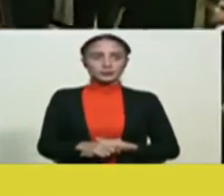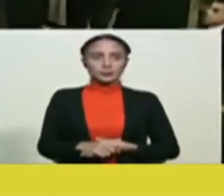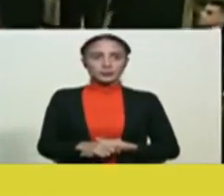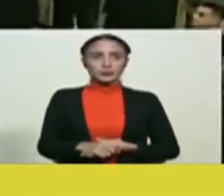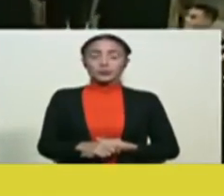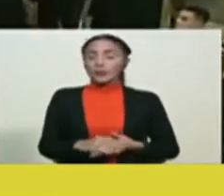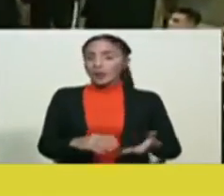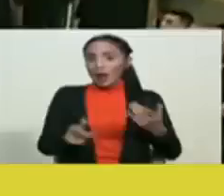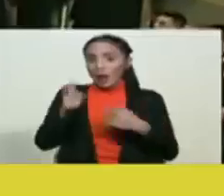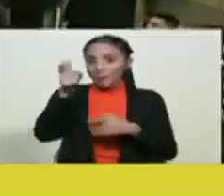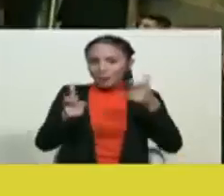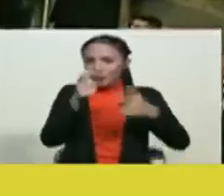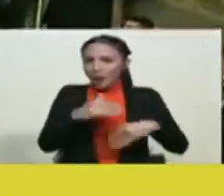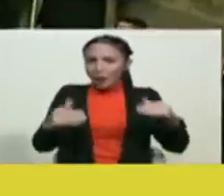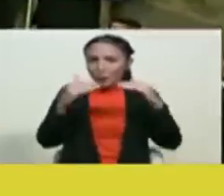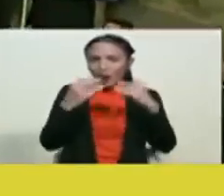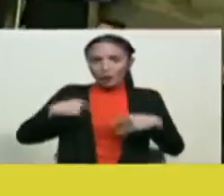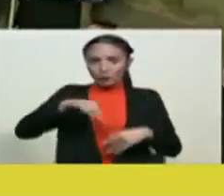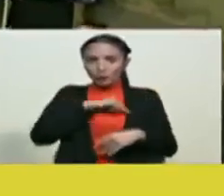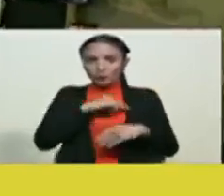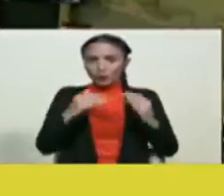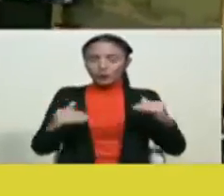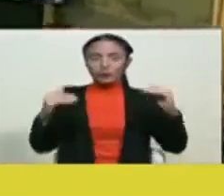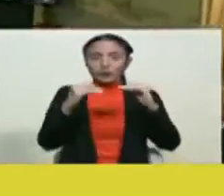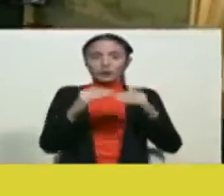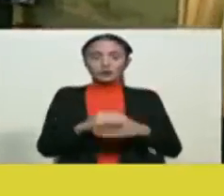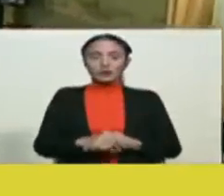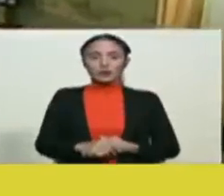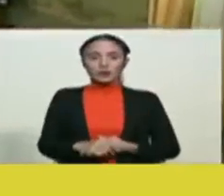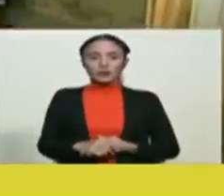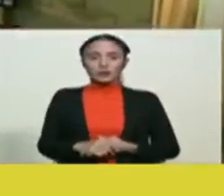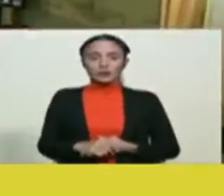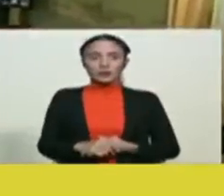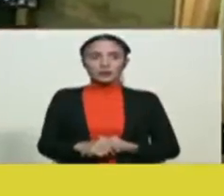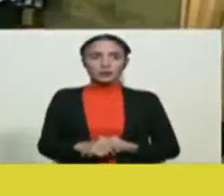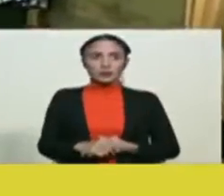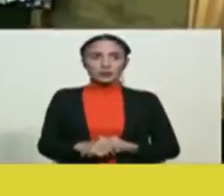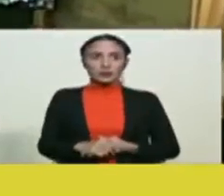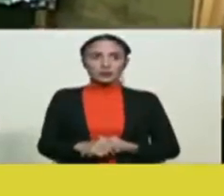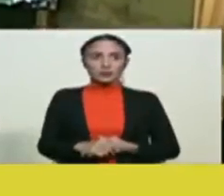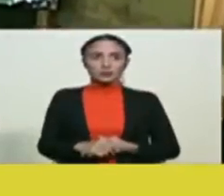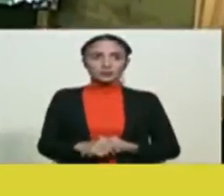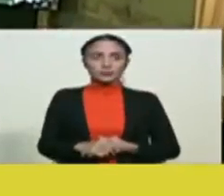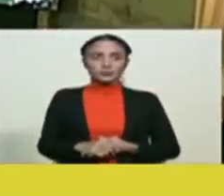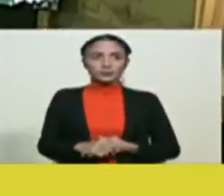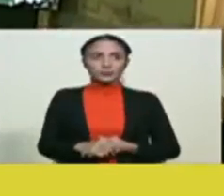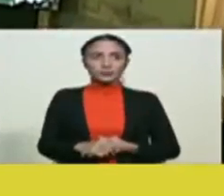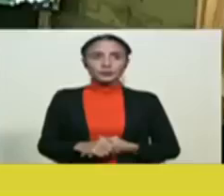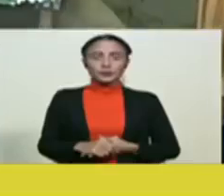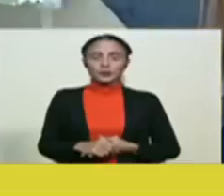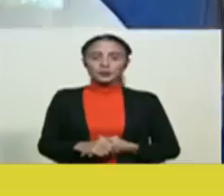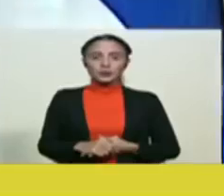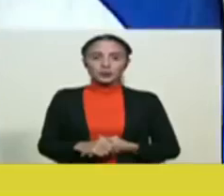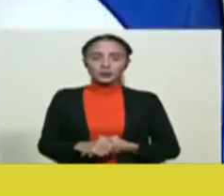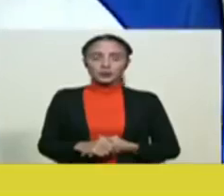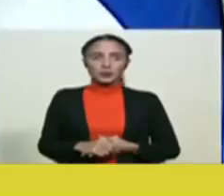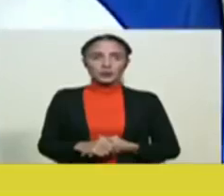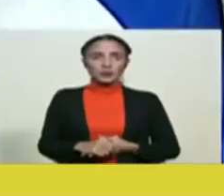nadie nos iguala el socialismo ha demostrado superioridad en lo social